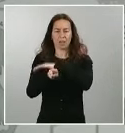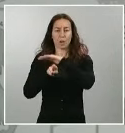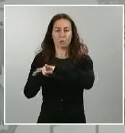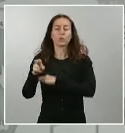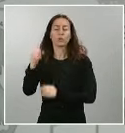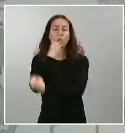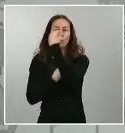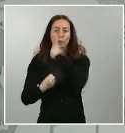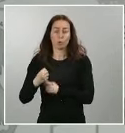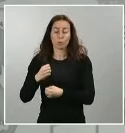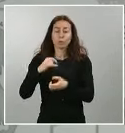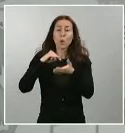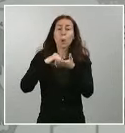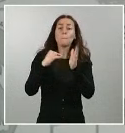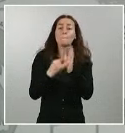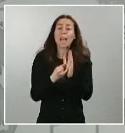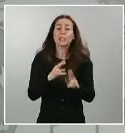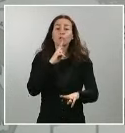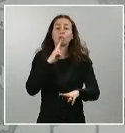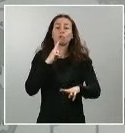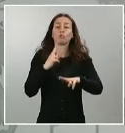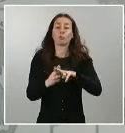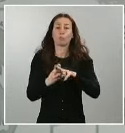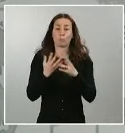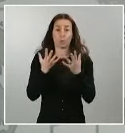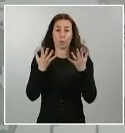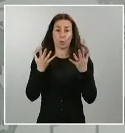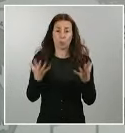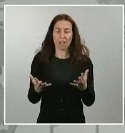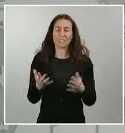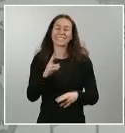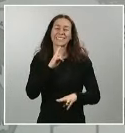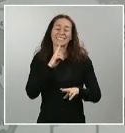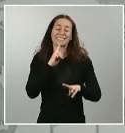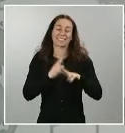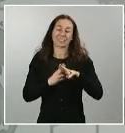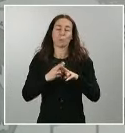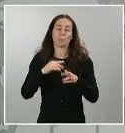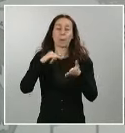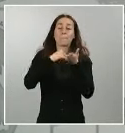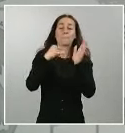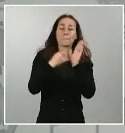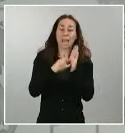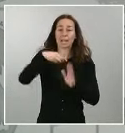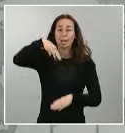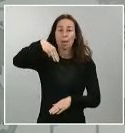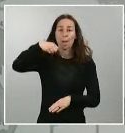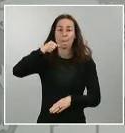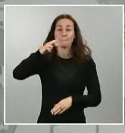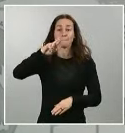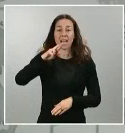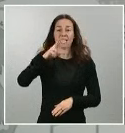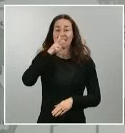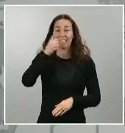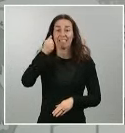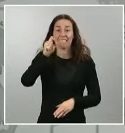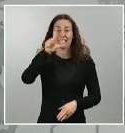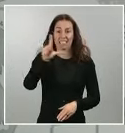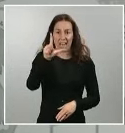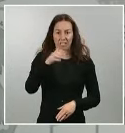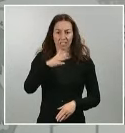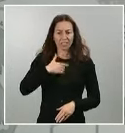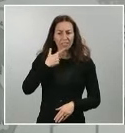hemos llamado algunos Estados miembros un nuevo plan Marshall, que habrá de contar con el respaldo de todas las instituciones